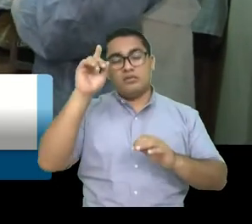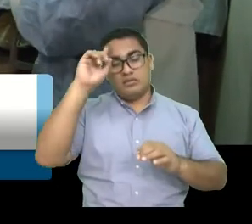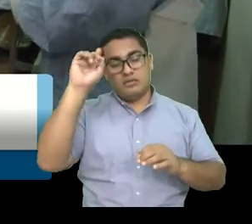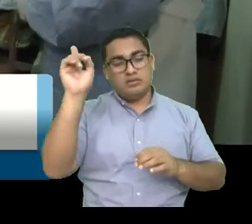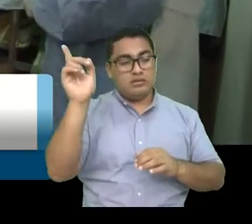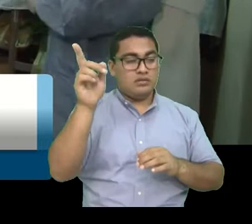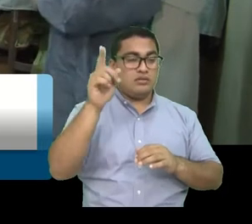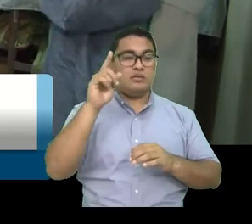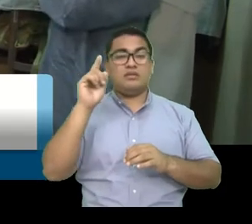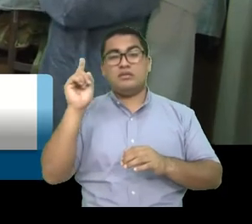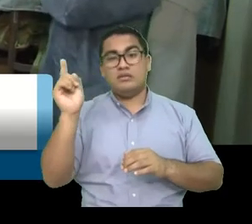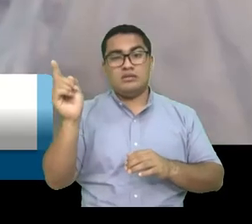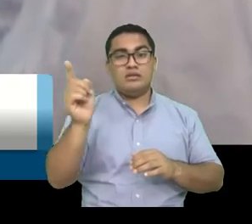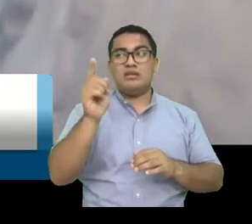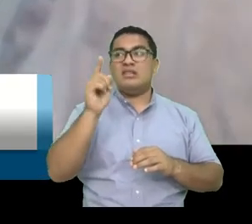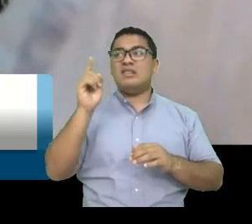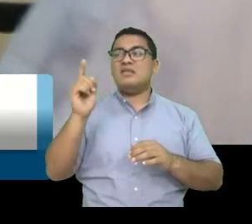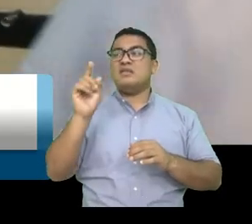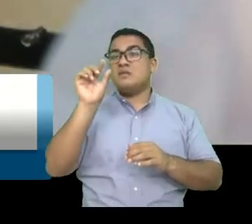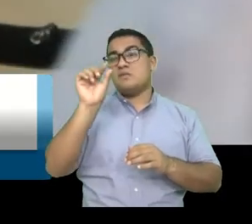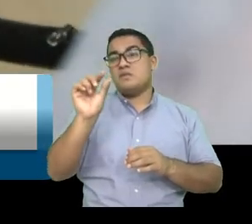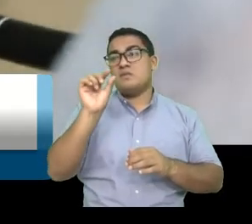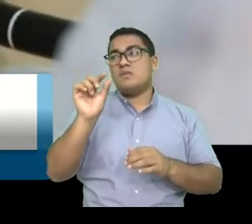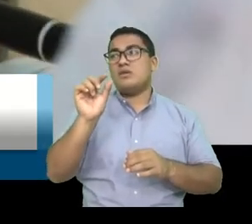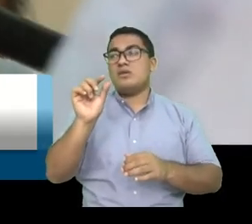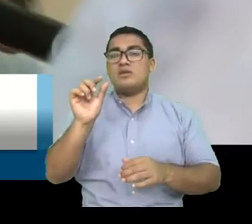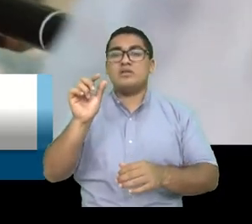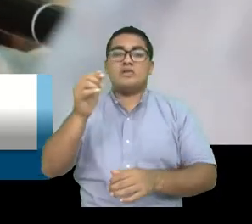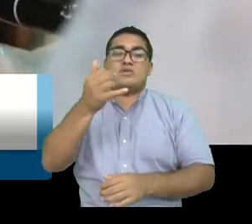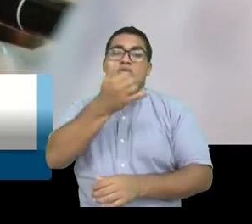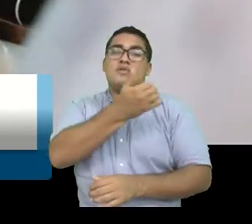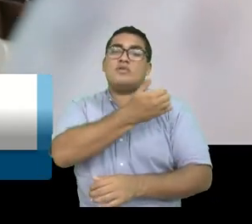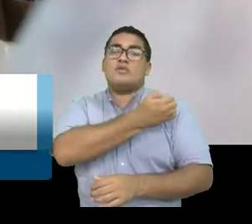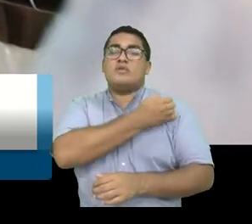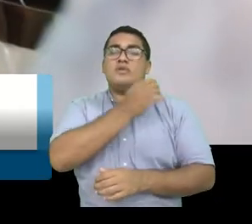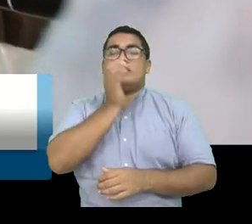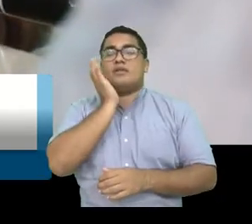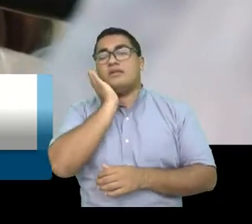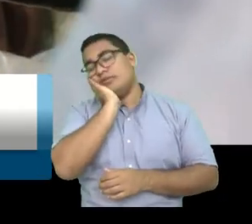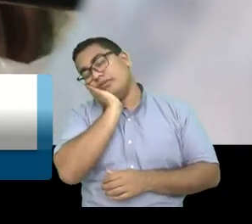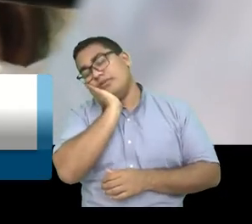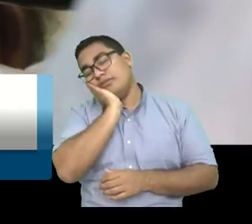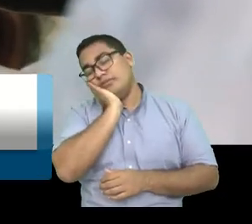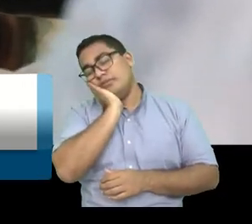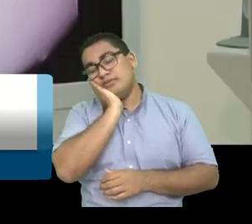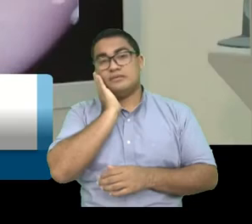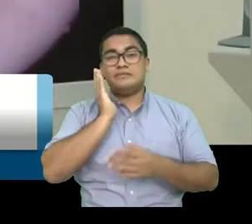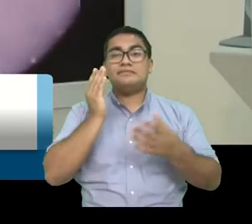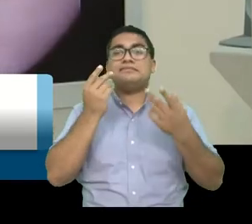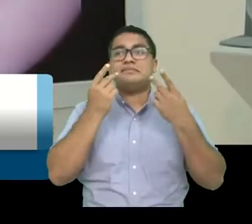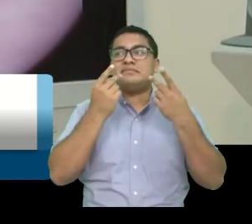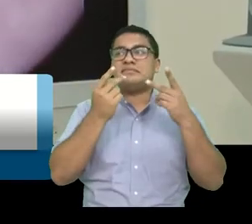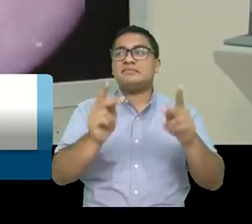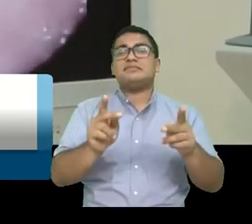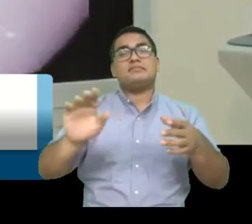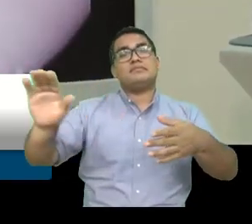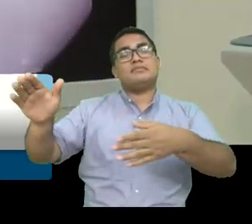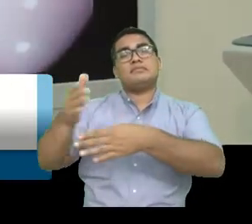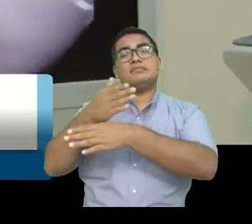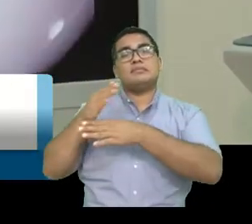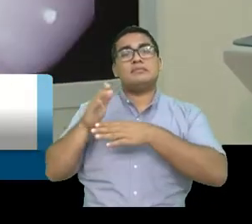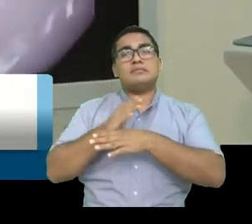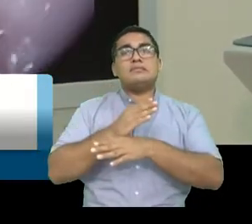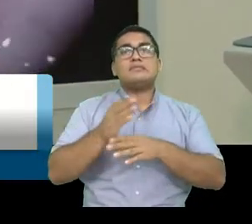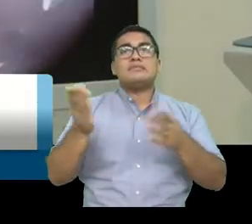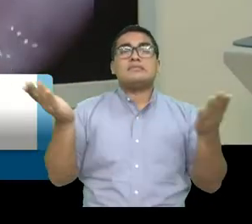veces pues lo tenemos que ponerle un poquito de sedación para sea, poder, sea antes. Sí, pero ya sería se hace en otro momento.